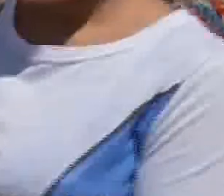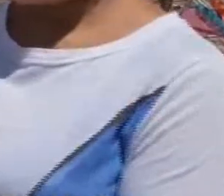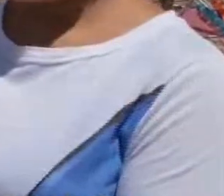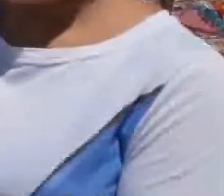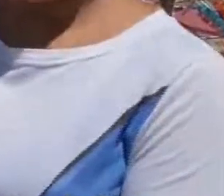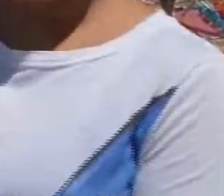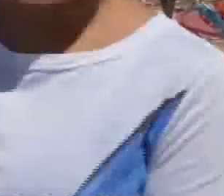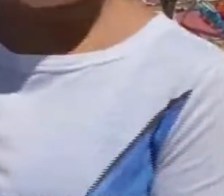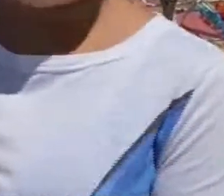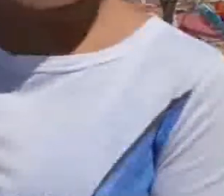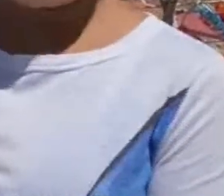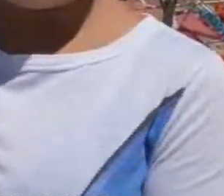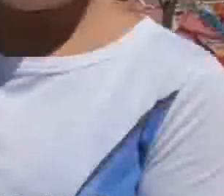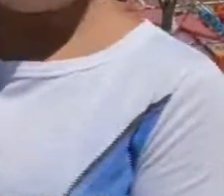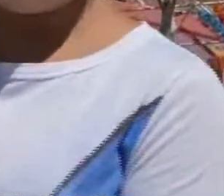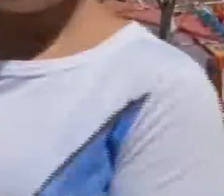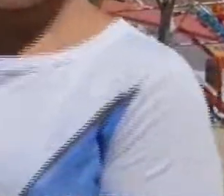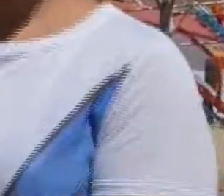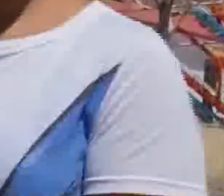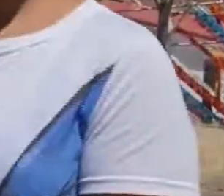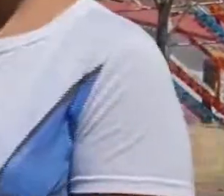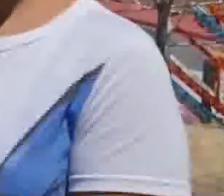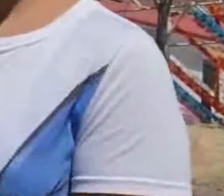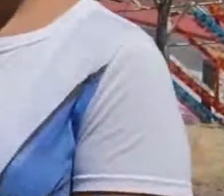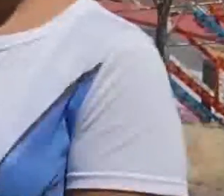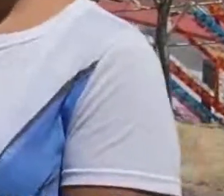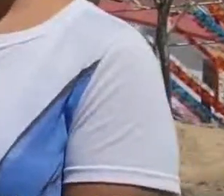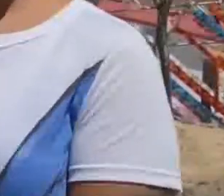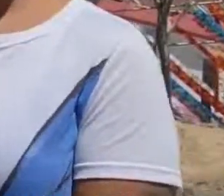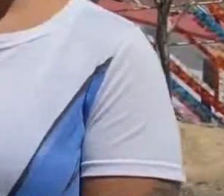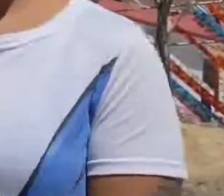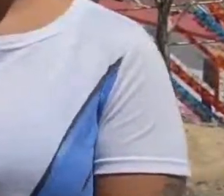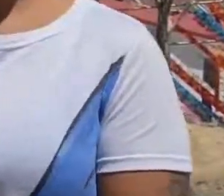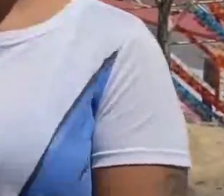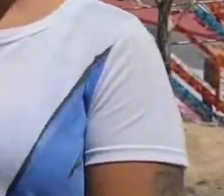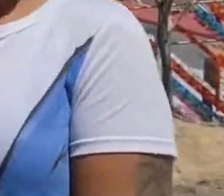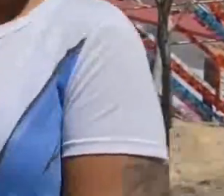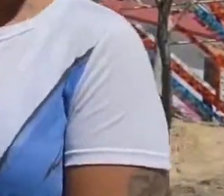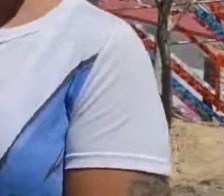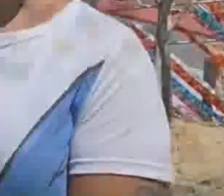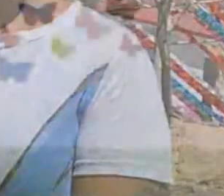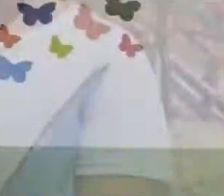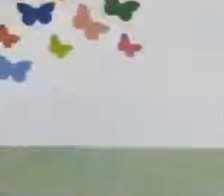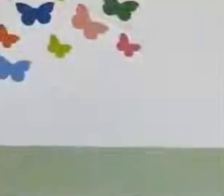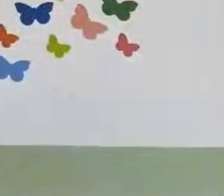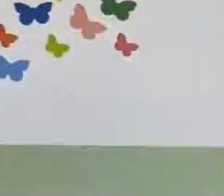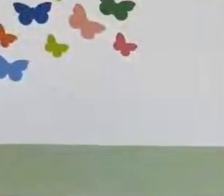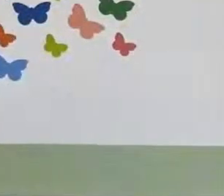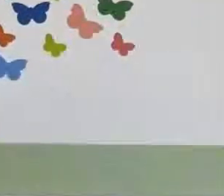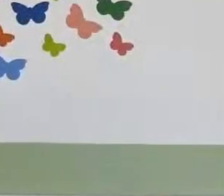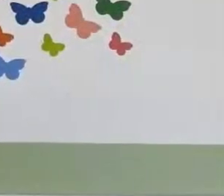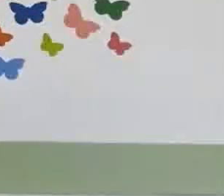igual libros para la biblioteca, para que igual tuvieran diversidad de libros y pues, sí, pudieran aprender más.